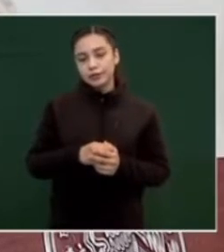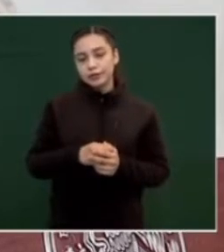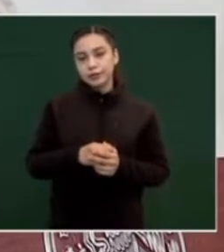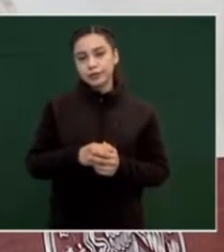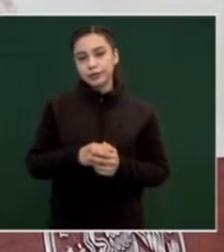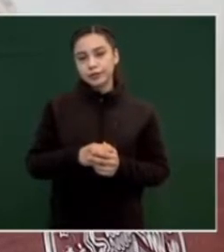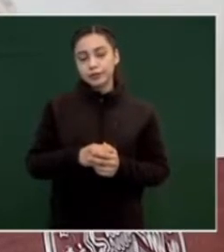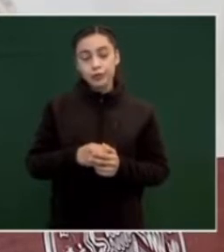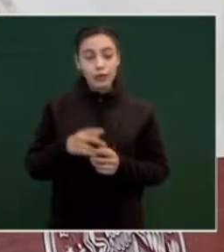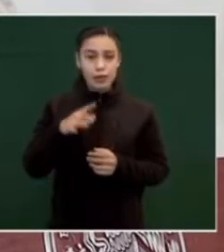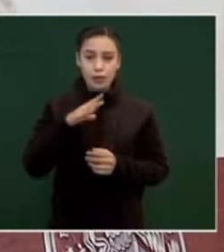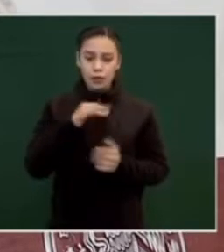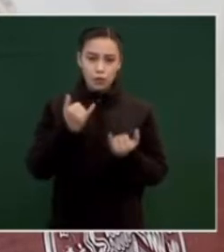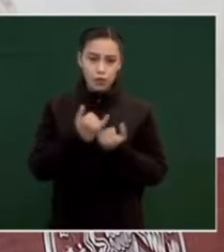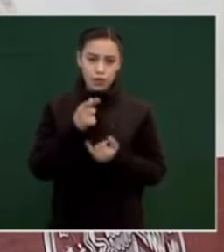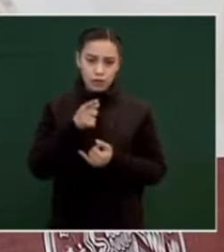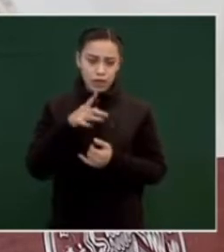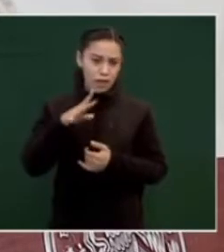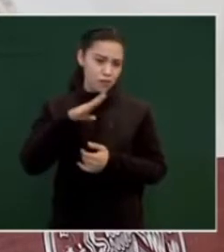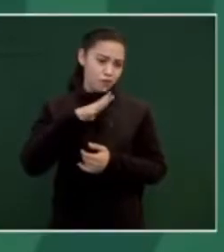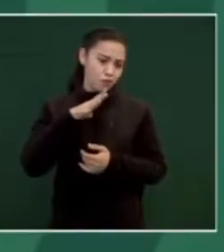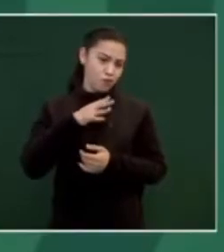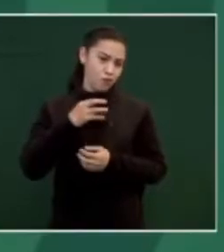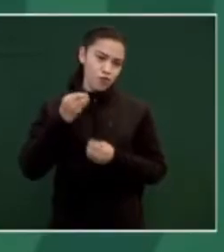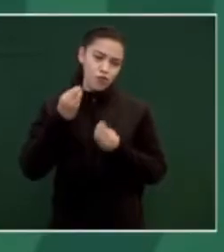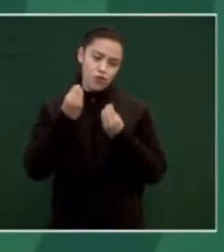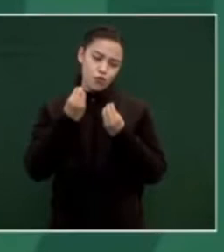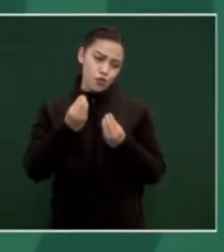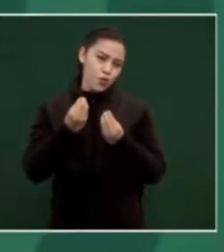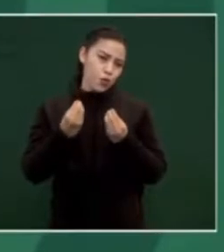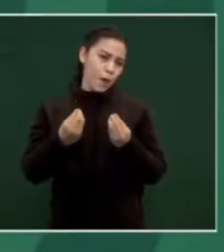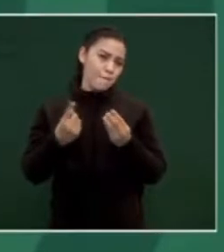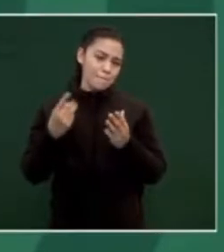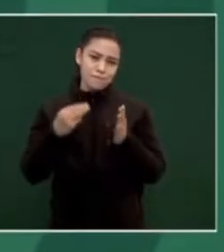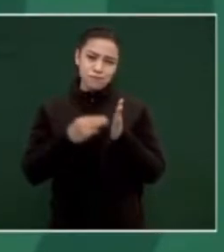miles que nos defiende